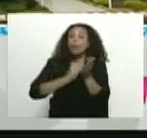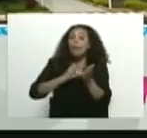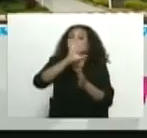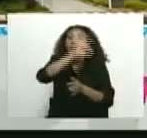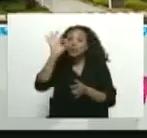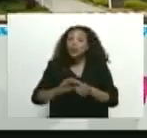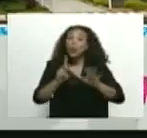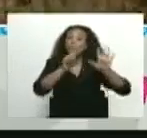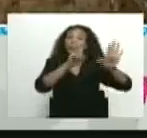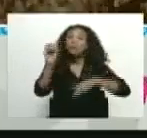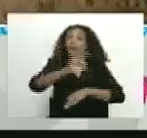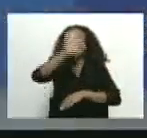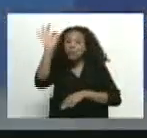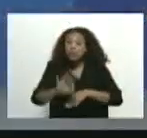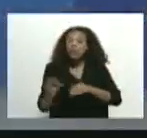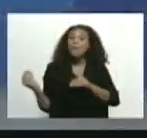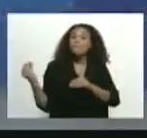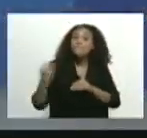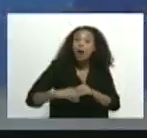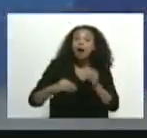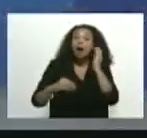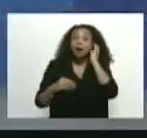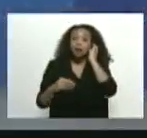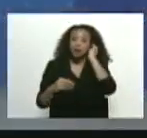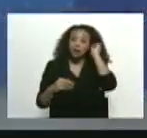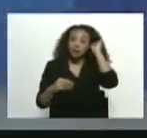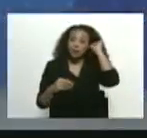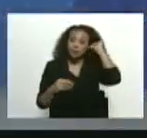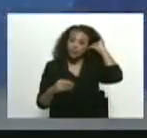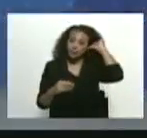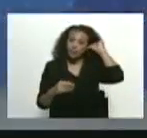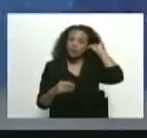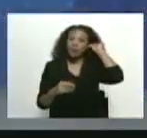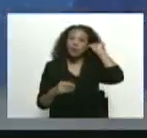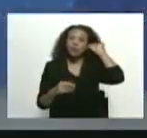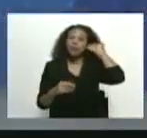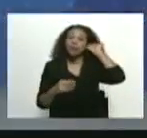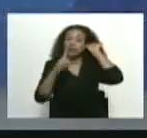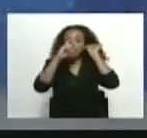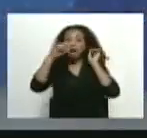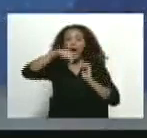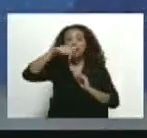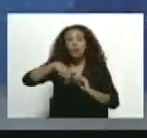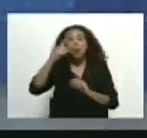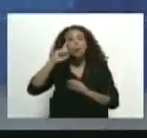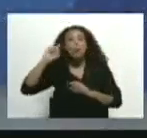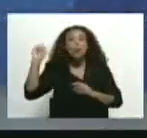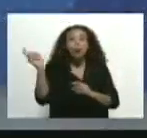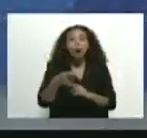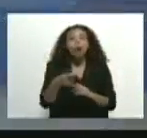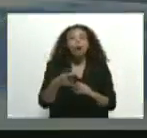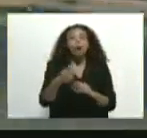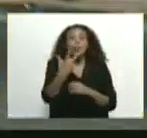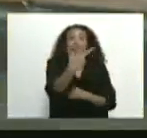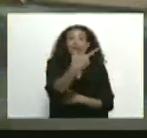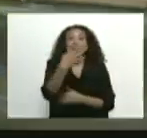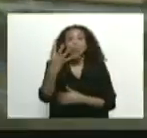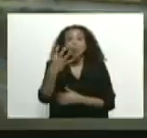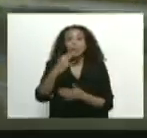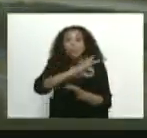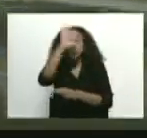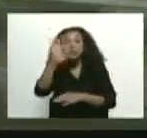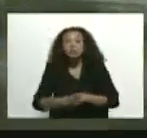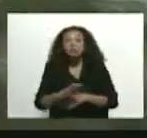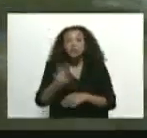a un 60% de lo que es la siembra de arroz este año. Guárico aporta cerca del 34% del